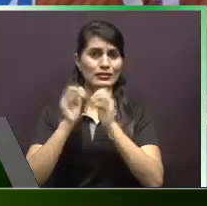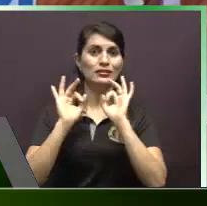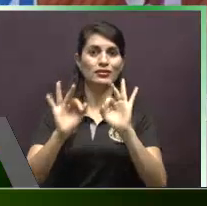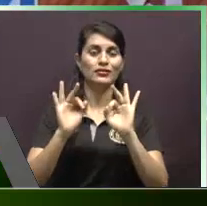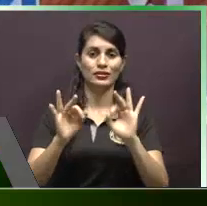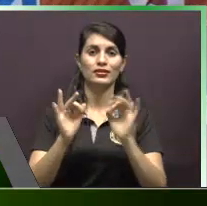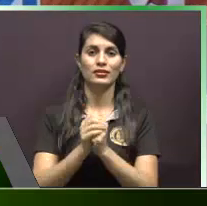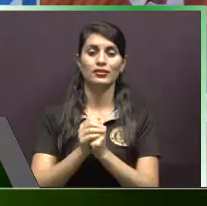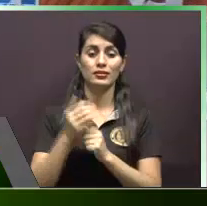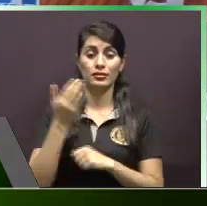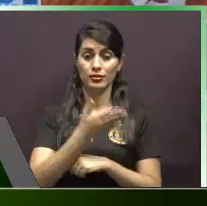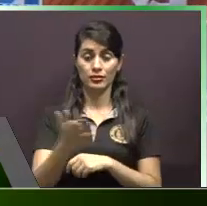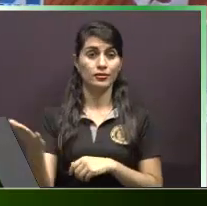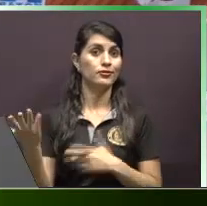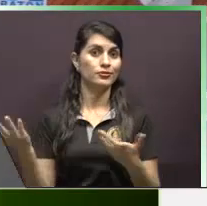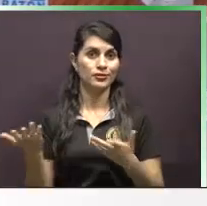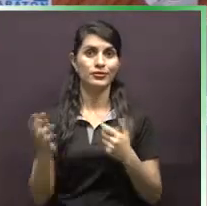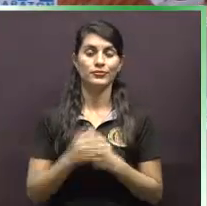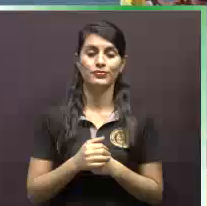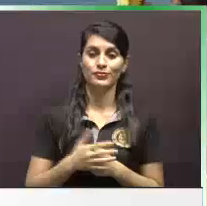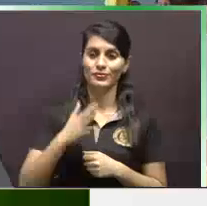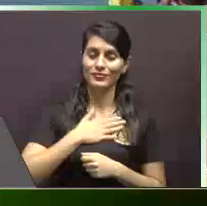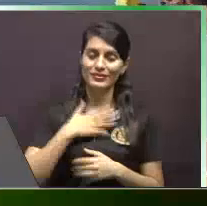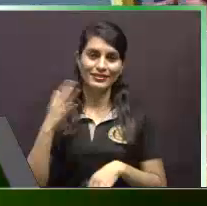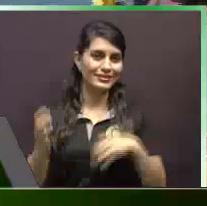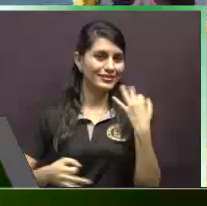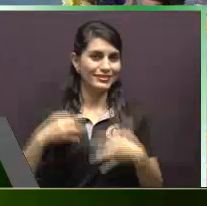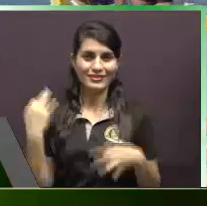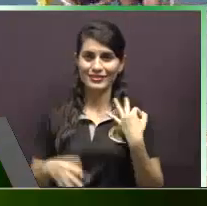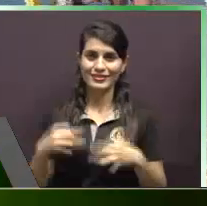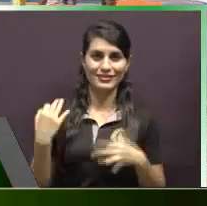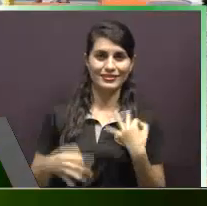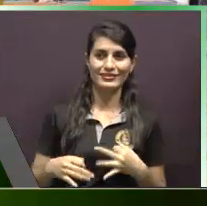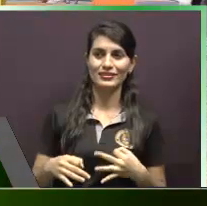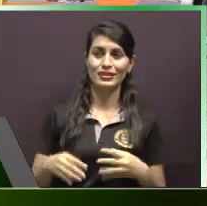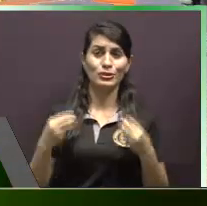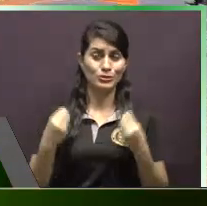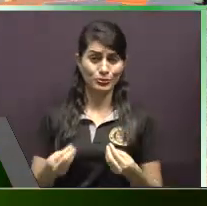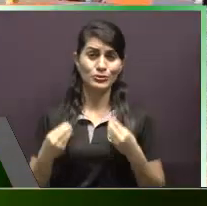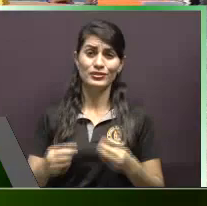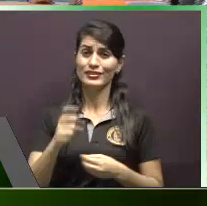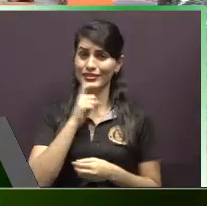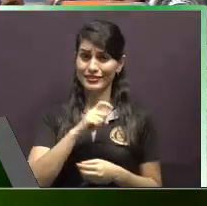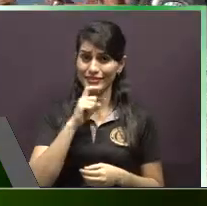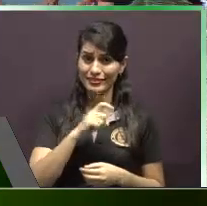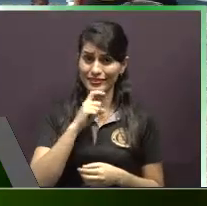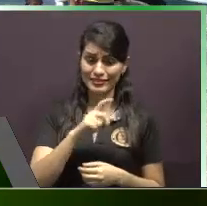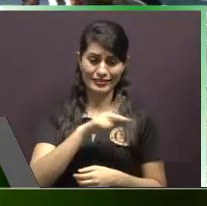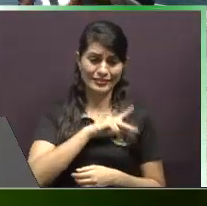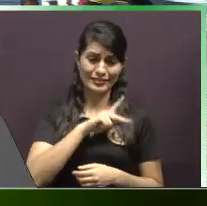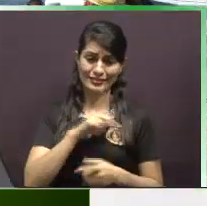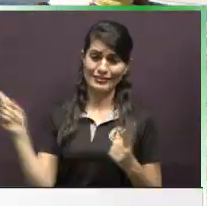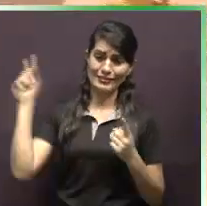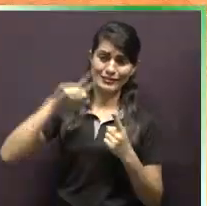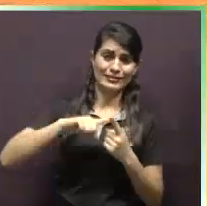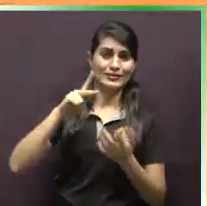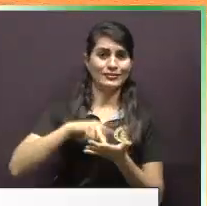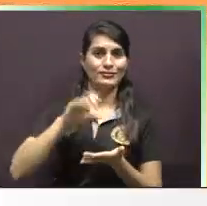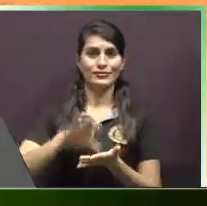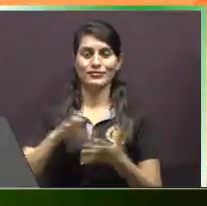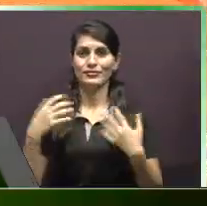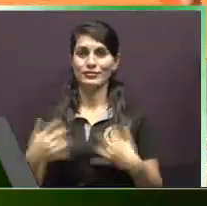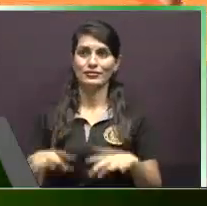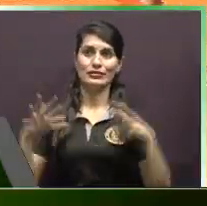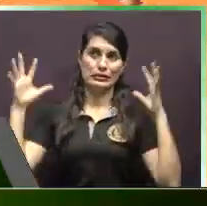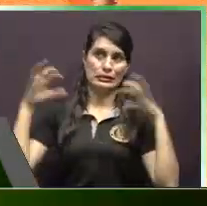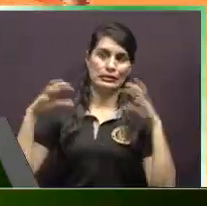competitiva a nivel de lo que es la parte del odelismo. Me siento muy emocionada, una carrera muy dura porque de San Pedro a Puerto